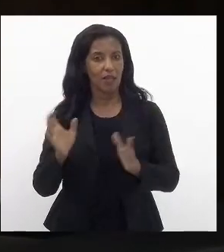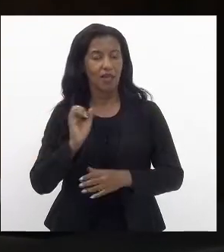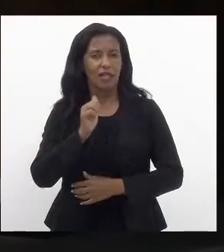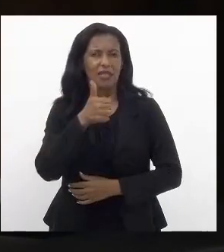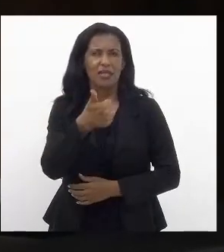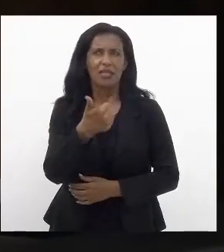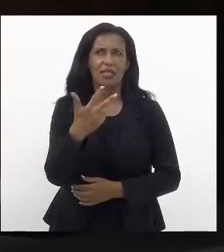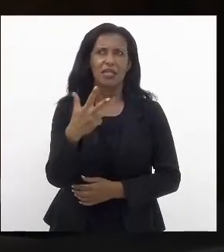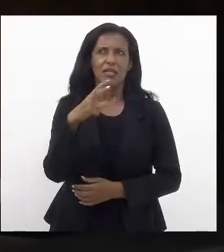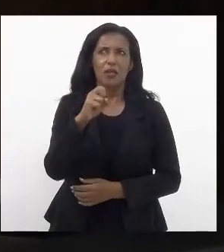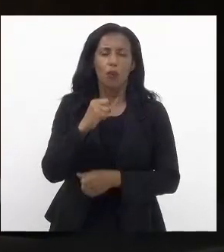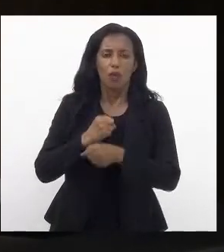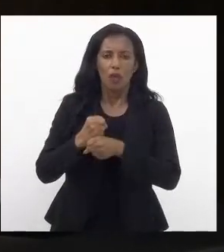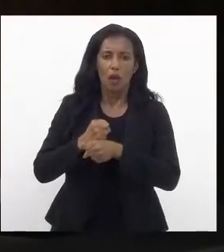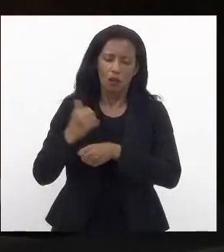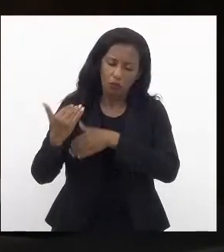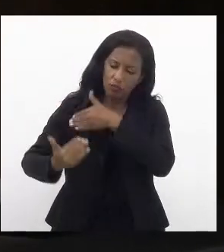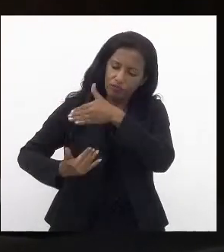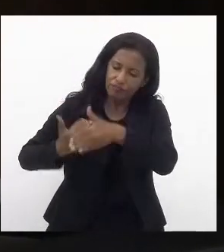150 años más tarde,